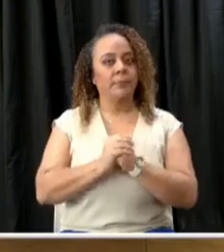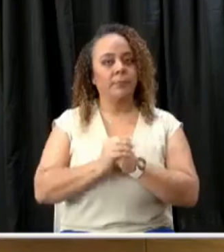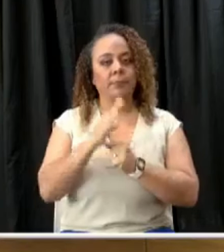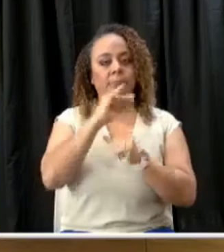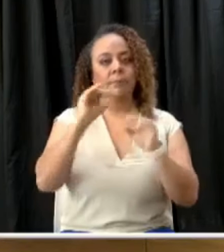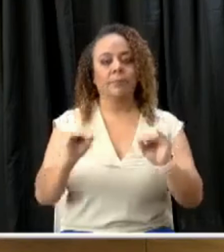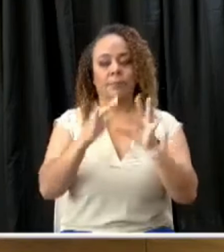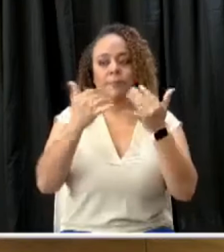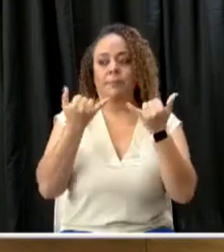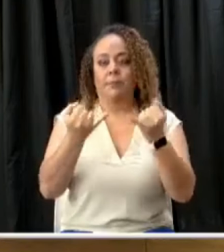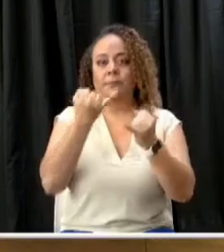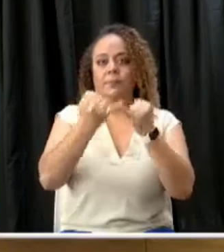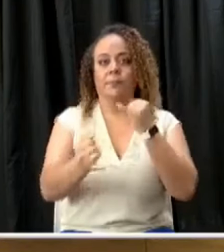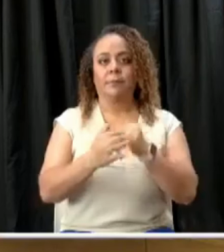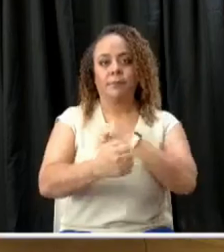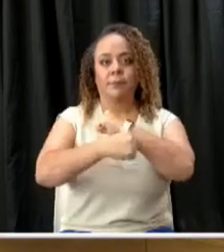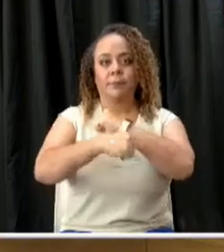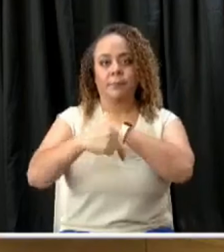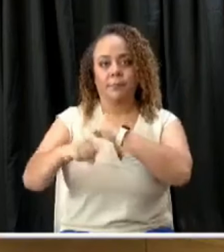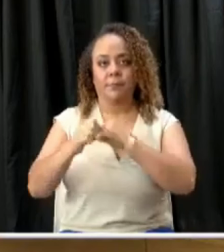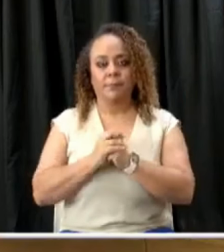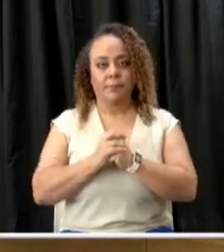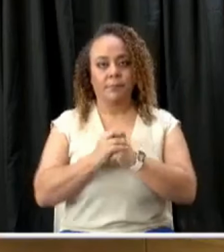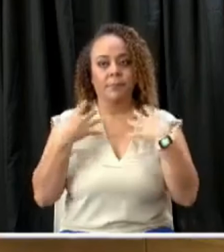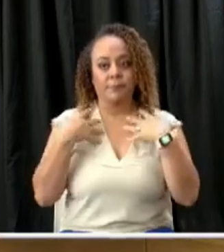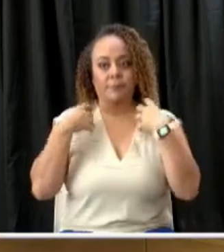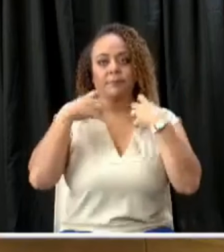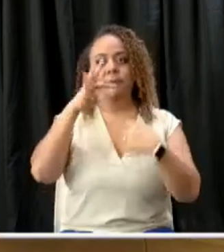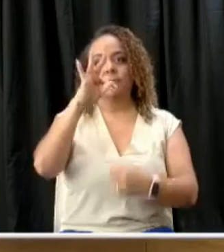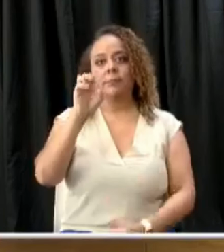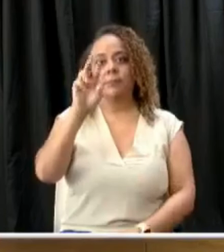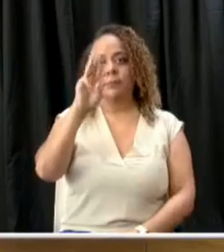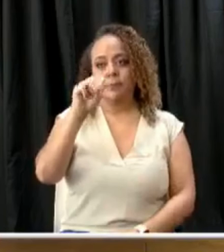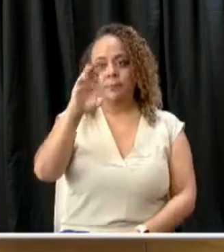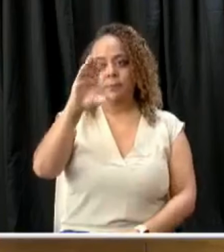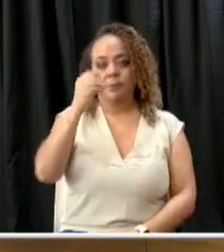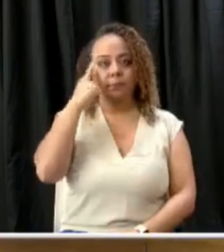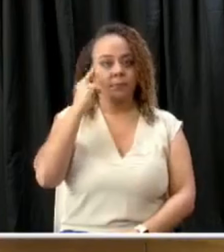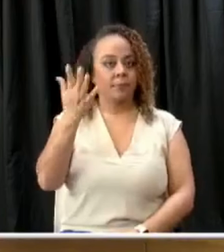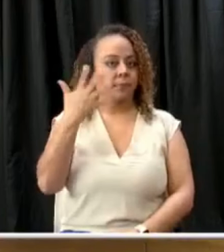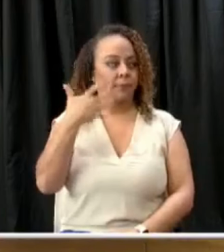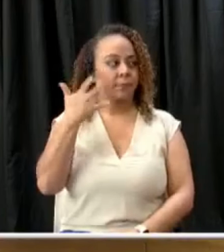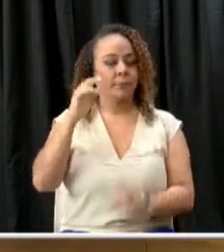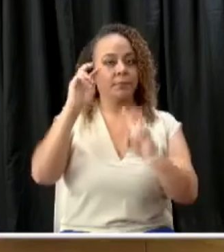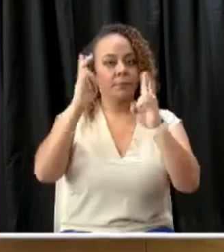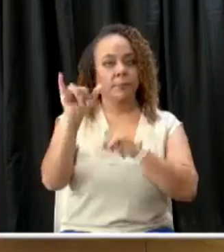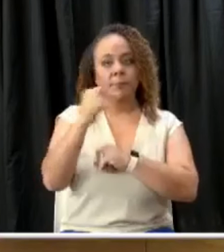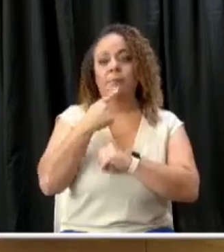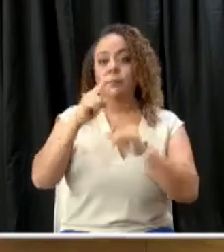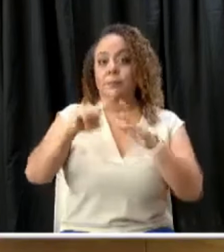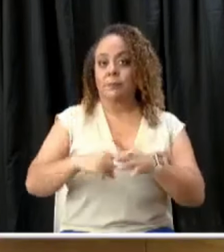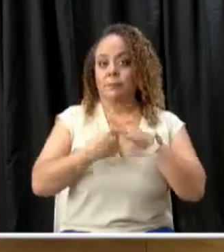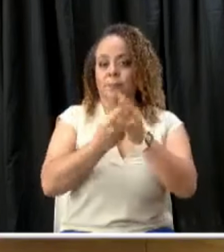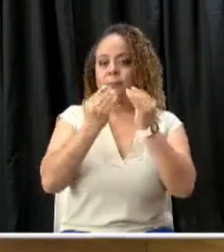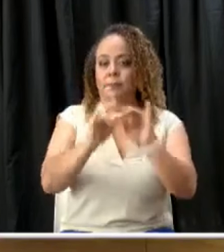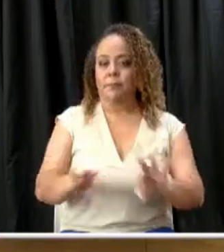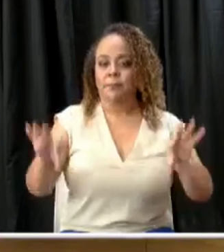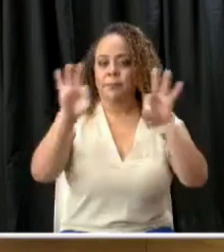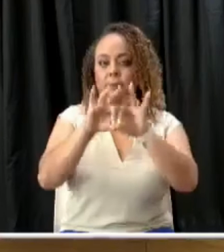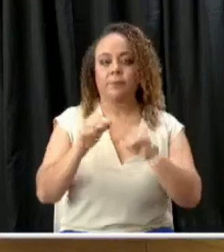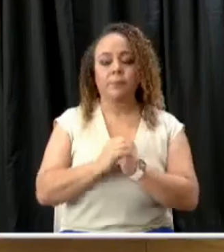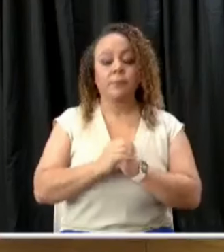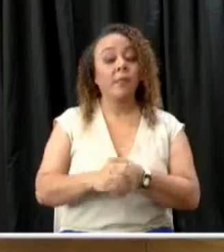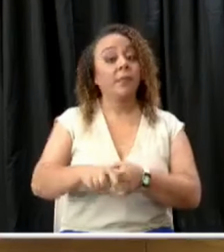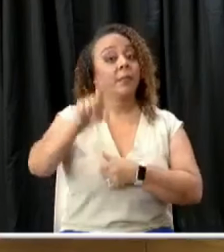por supuesto, ya finalizando la campaña de estrés térmico por calor. Un tema, como les decía al inicio, muy importante